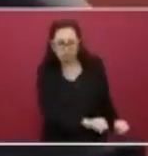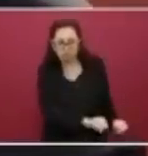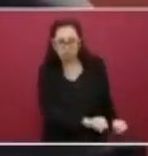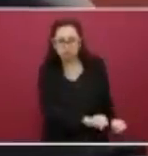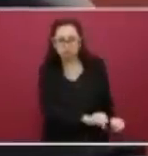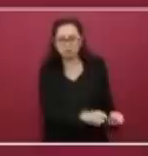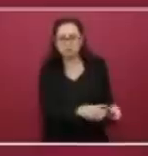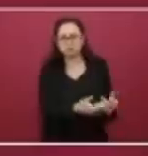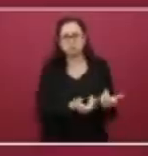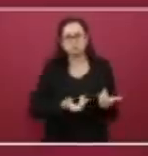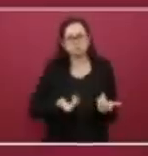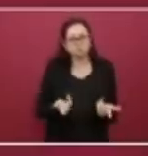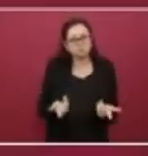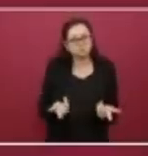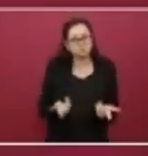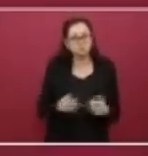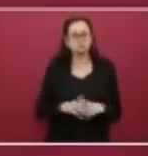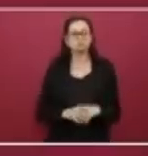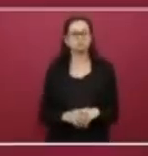entonces